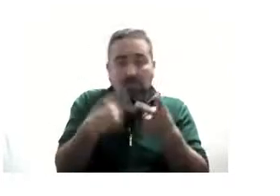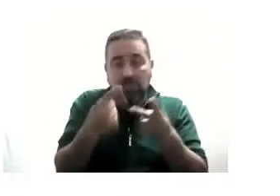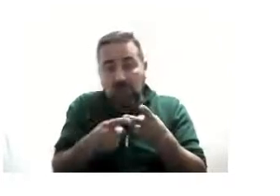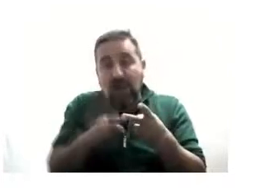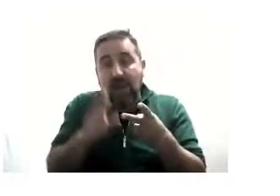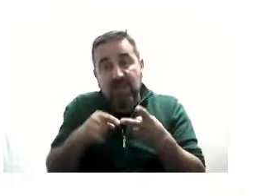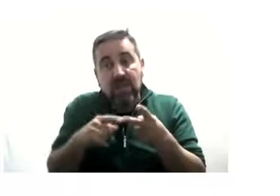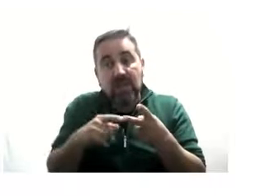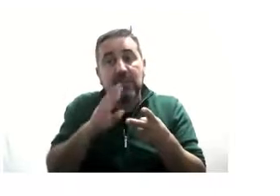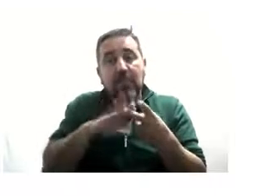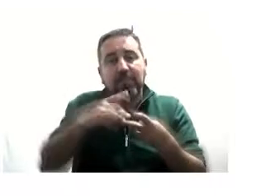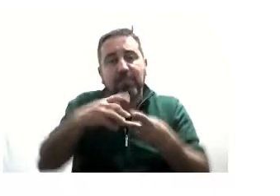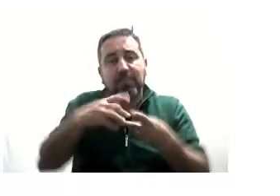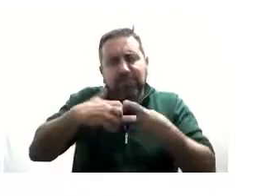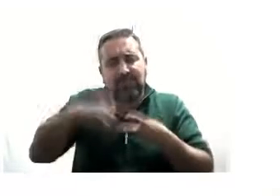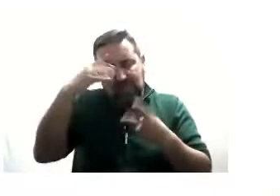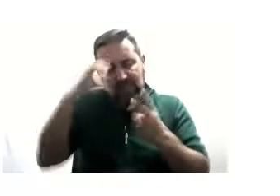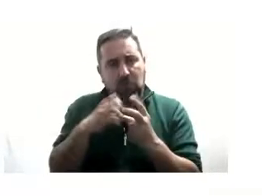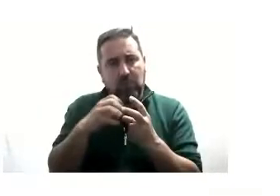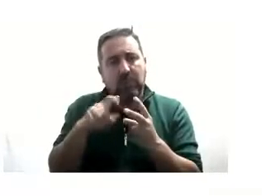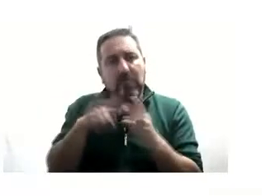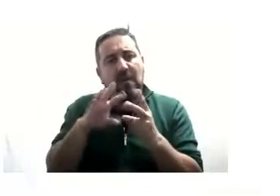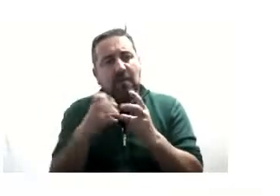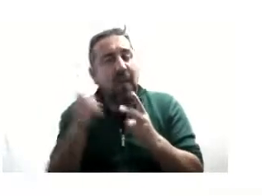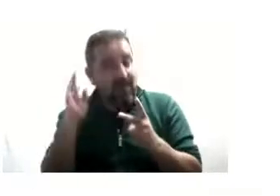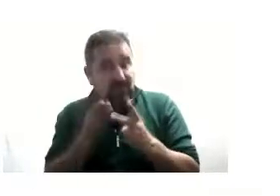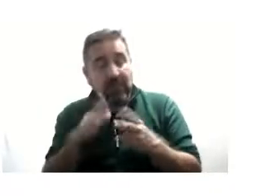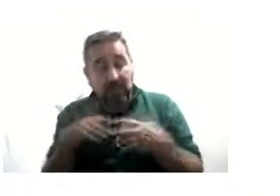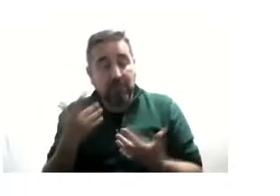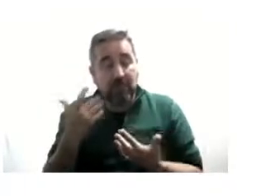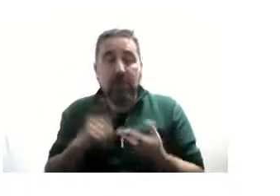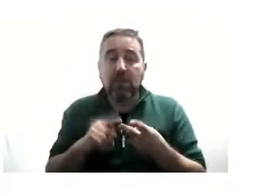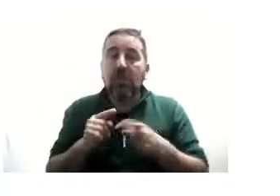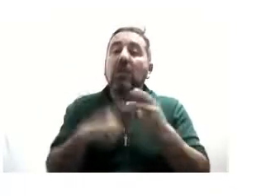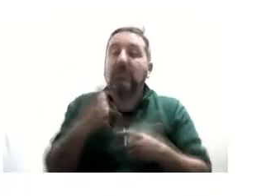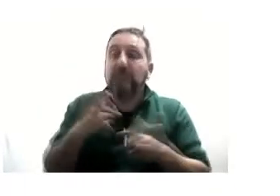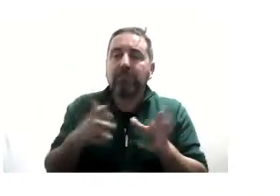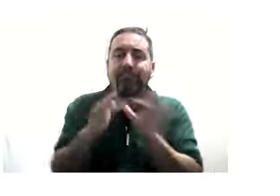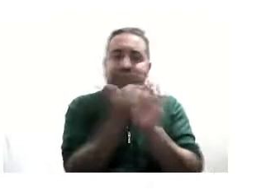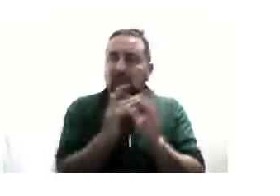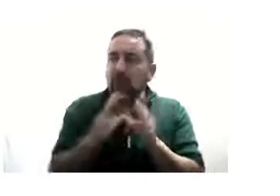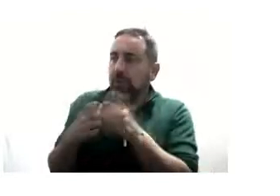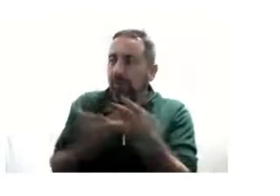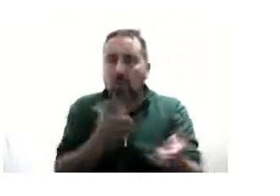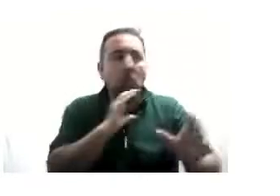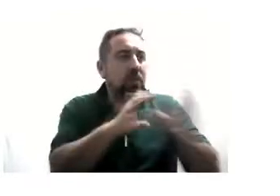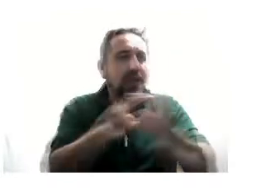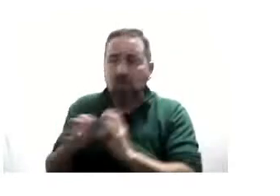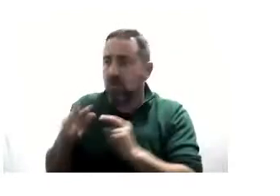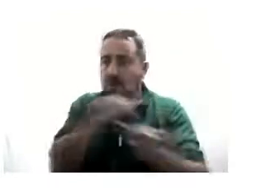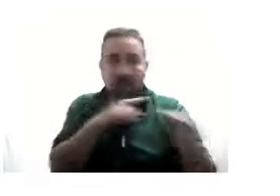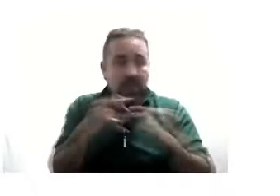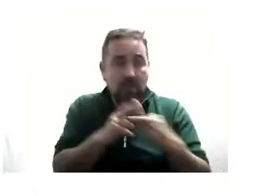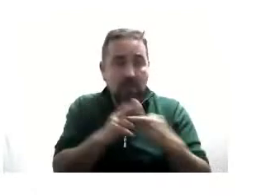deterioro cognitivo que tiene un efecto de feedback negativo, digamos, sobre la socialización y la comunicación verbal y esto, digamos, que genera